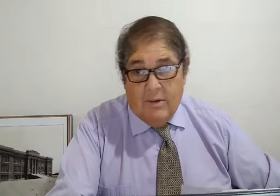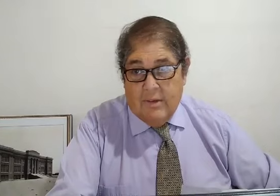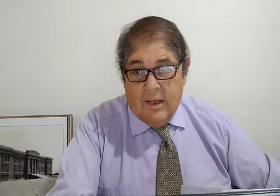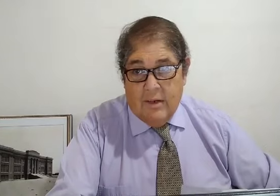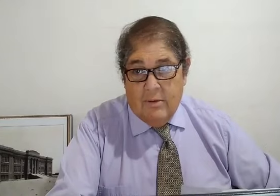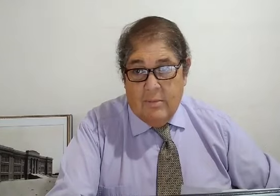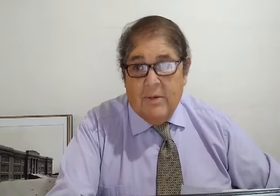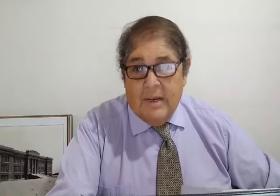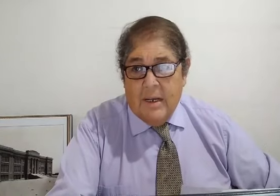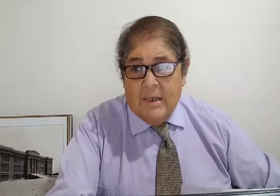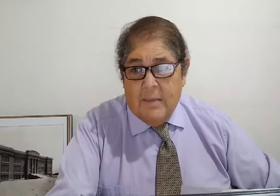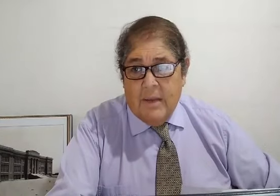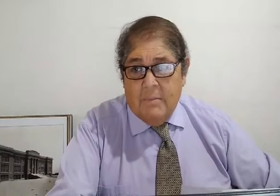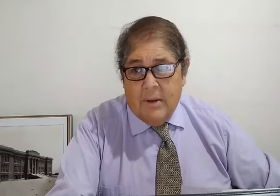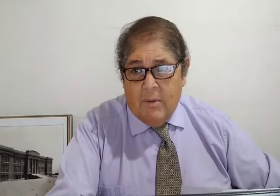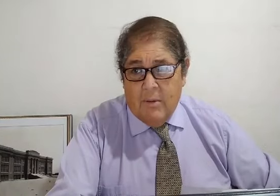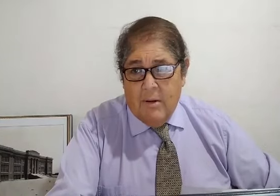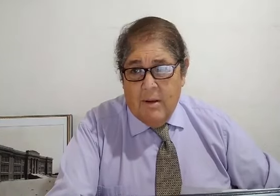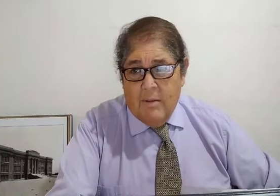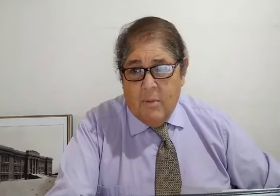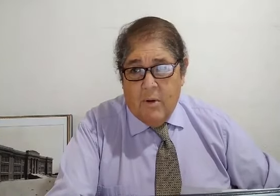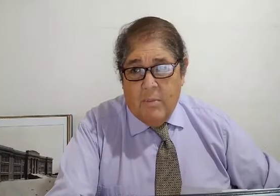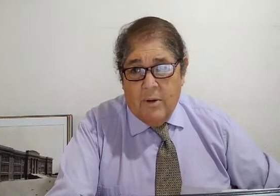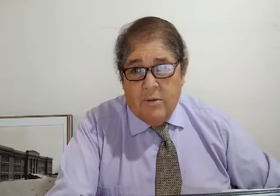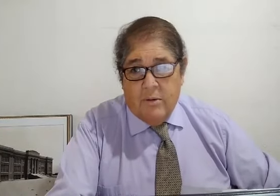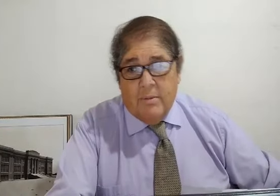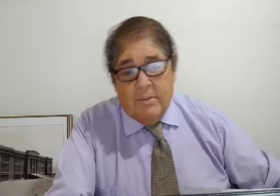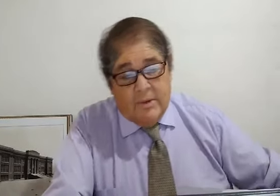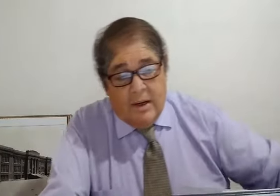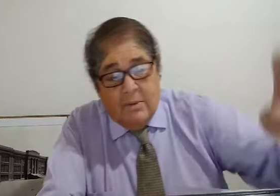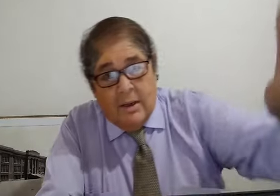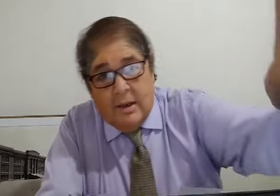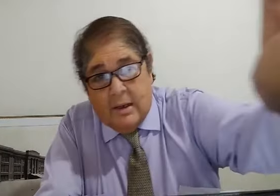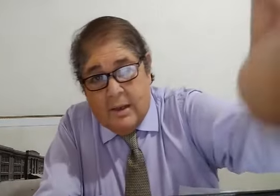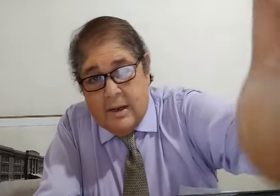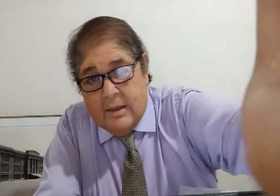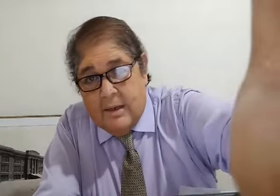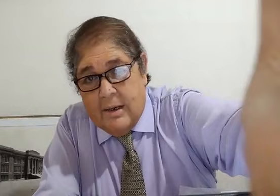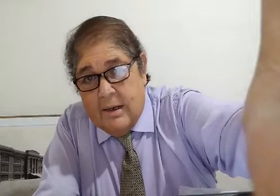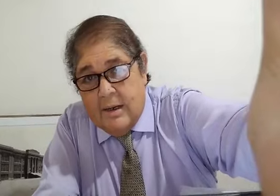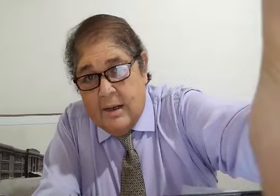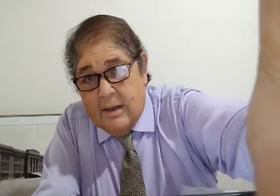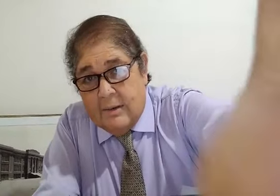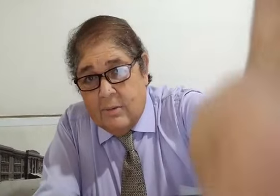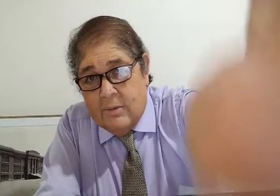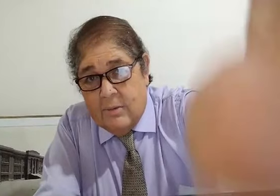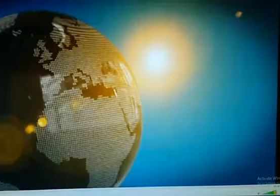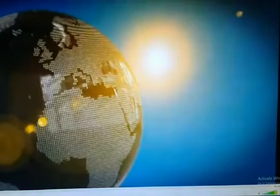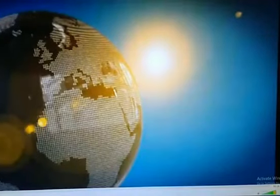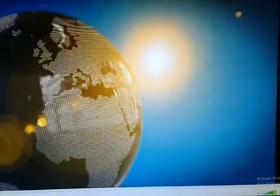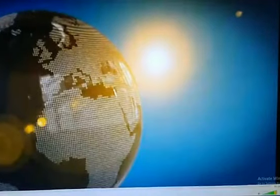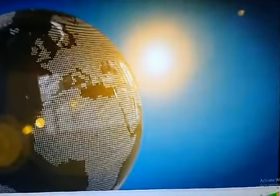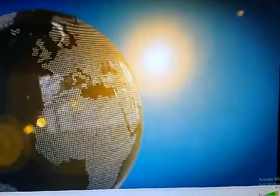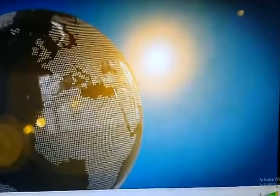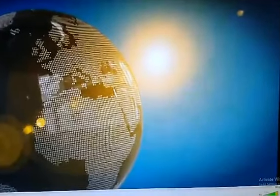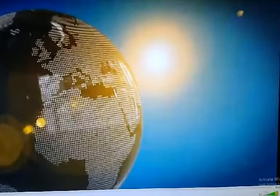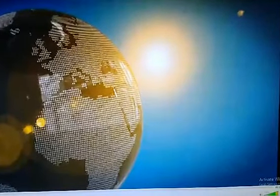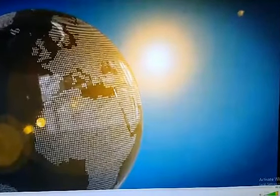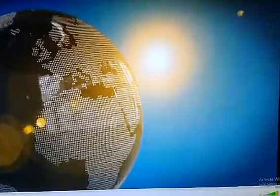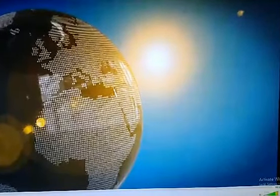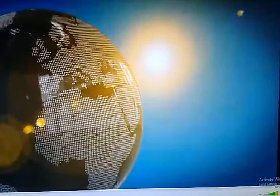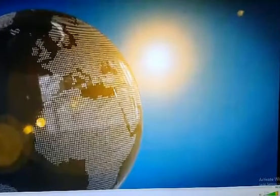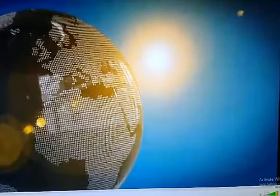es cierto. Bueno, mañana también, pero por lo pronto nos vemos a la 1:00 p.m. en la segunda edición de AFN